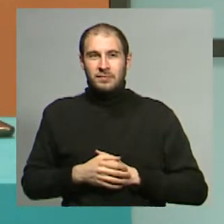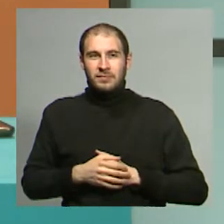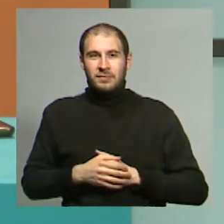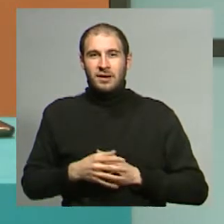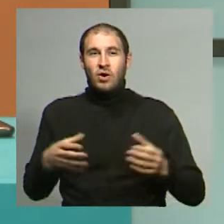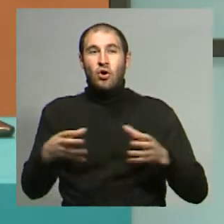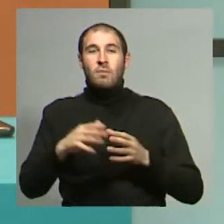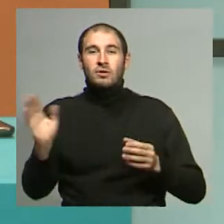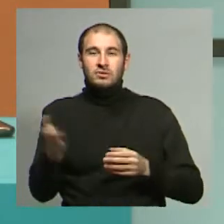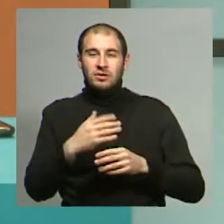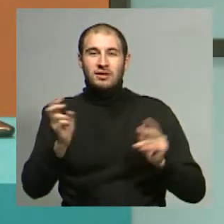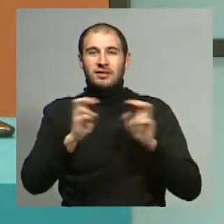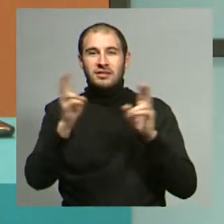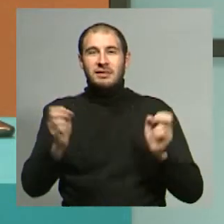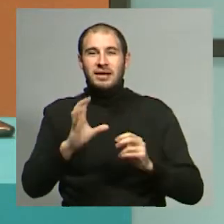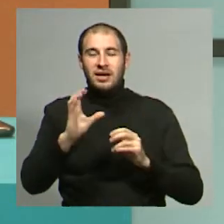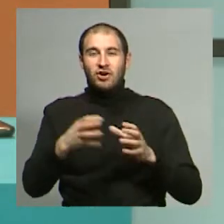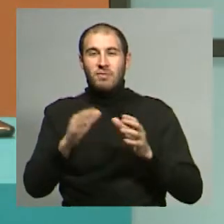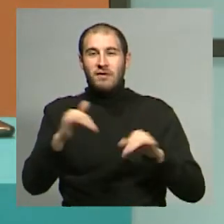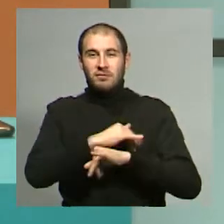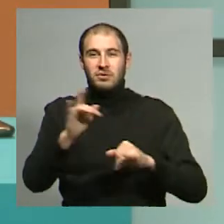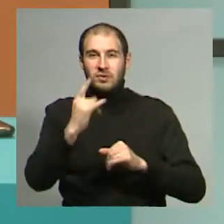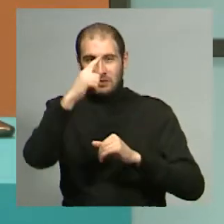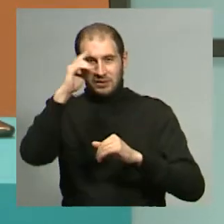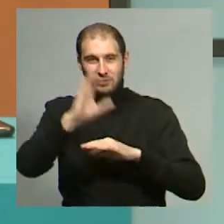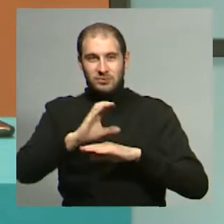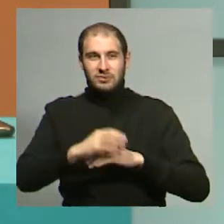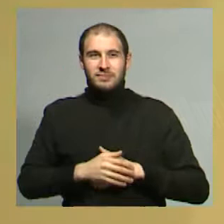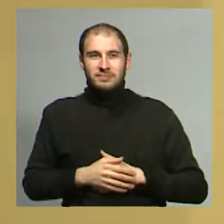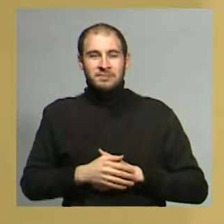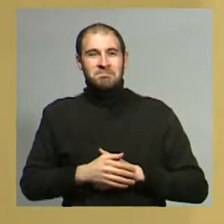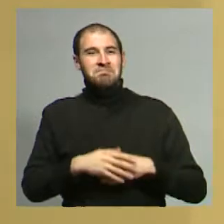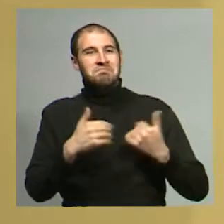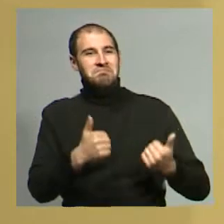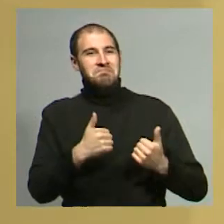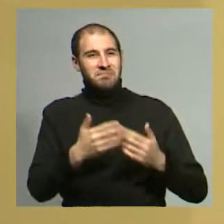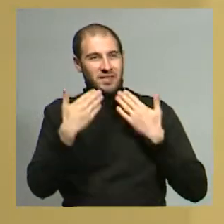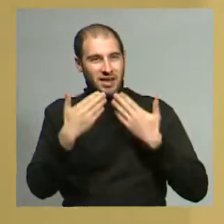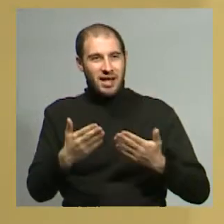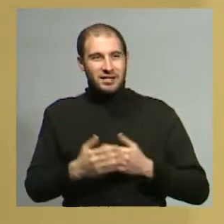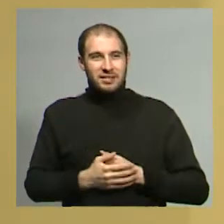www.universidad.com.ar. Allí está todo lo que tiene que ver con el sistema de medios de la Universidad Nacional de Cuyo. Buenísimo,